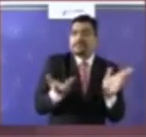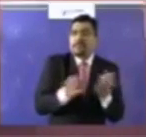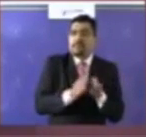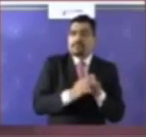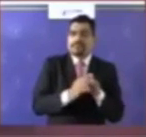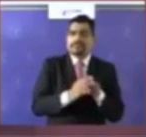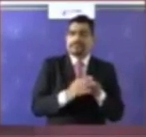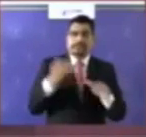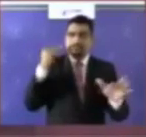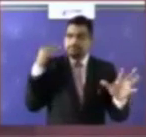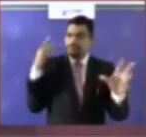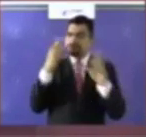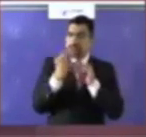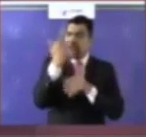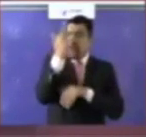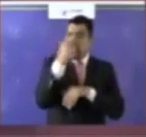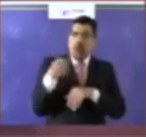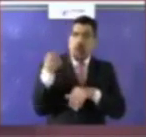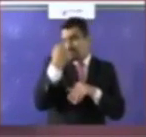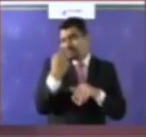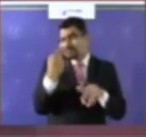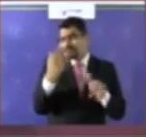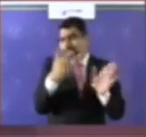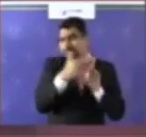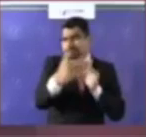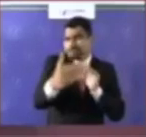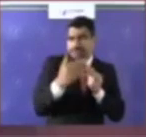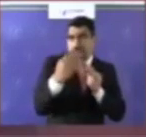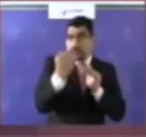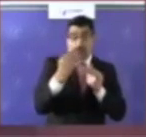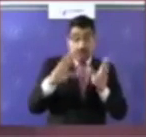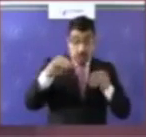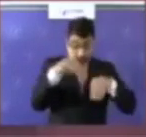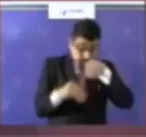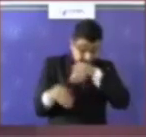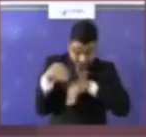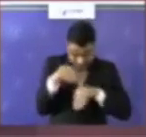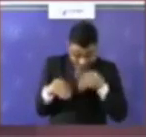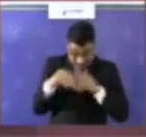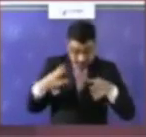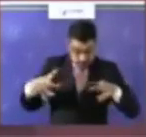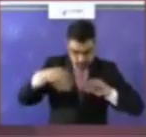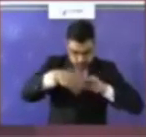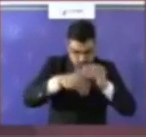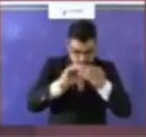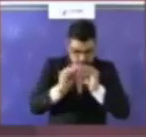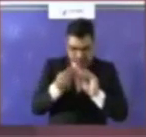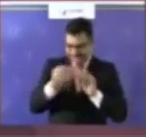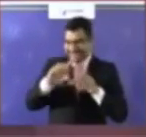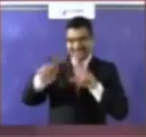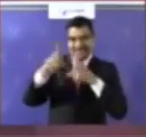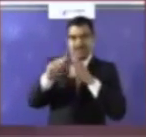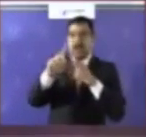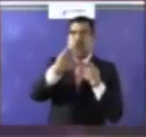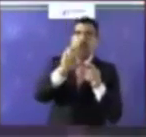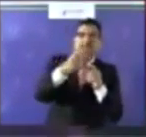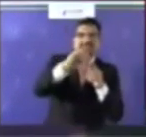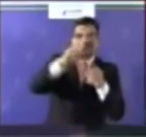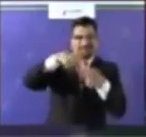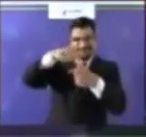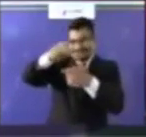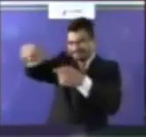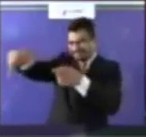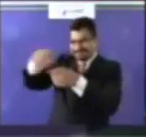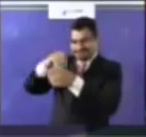en 8 horas, máximo 9, porque una vez que se mezclan las dolomitas, calcitas, óxidos de hierro, aceite de